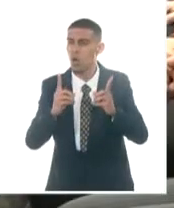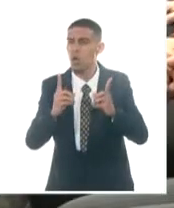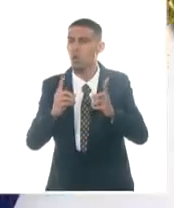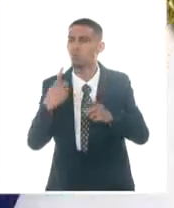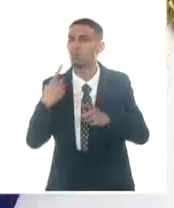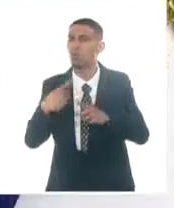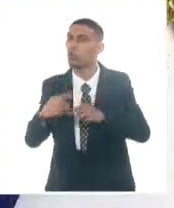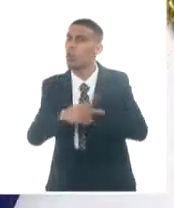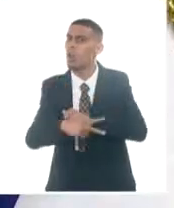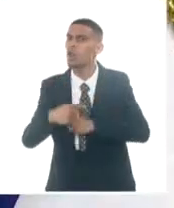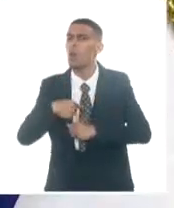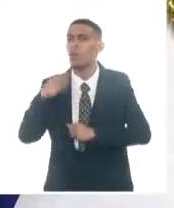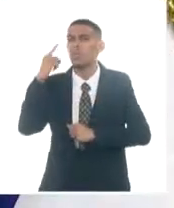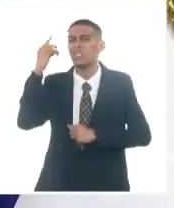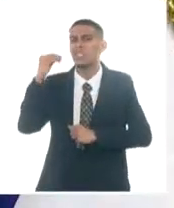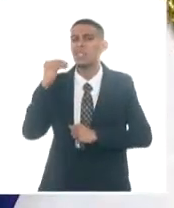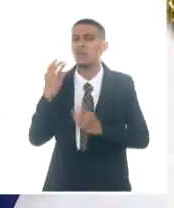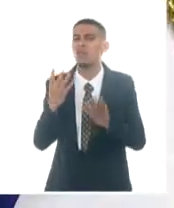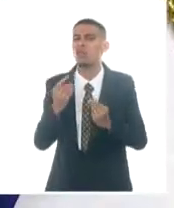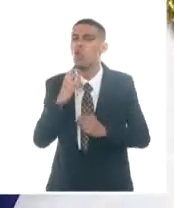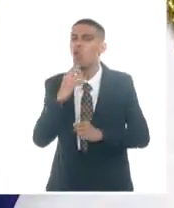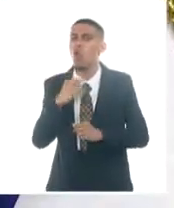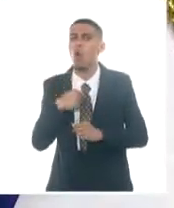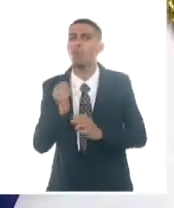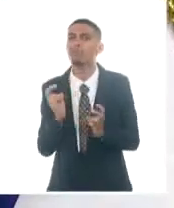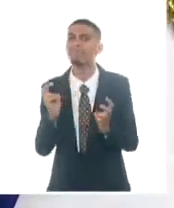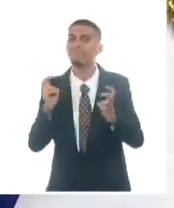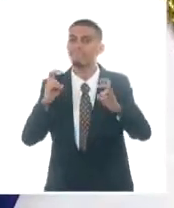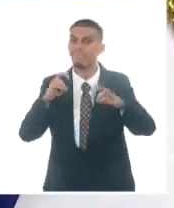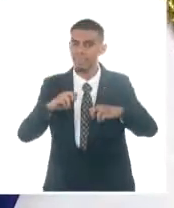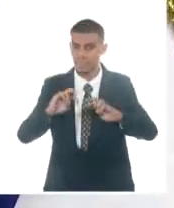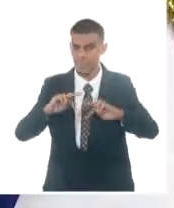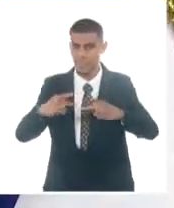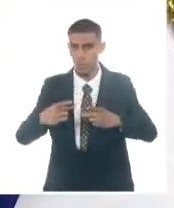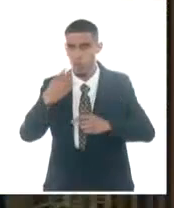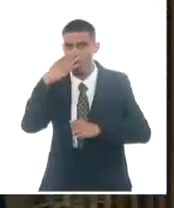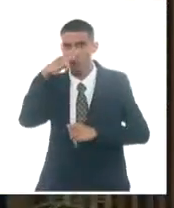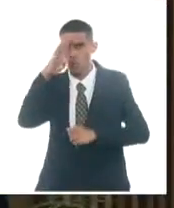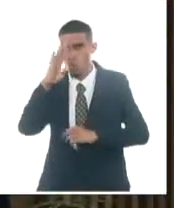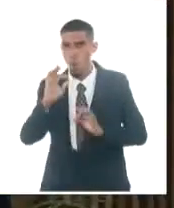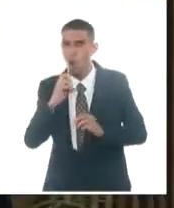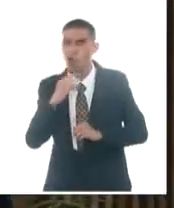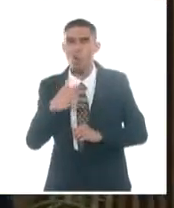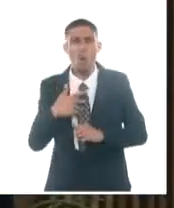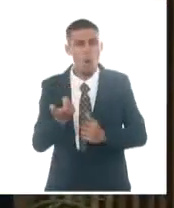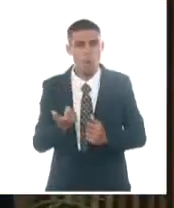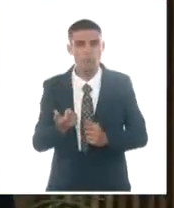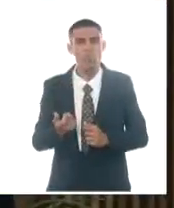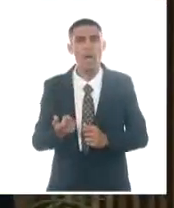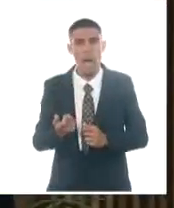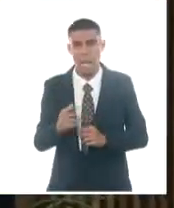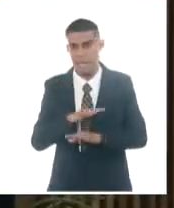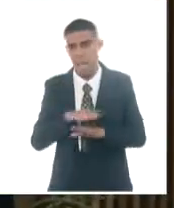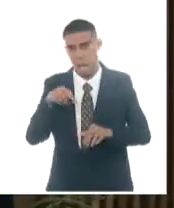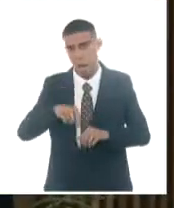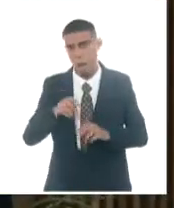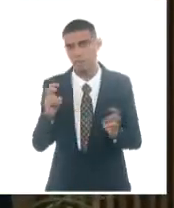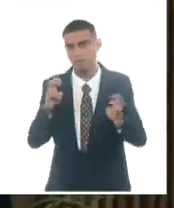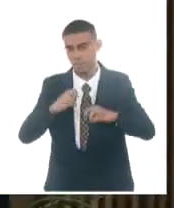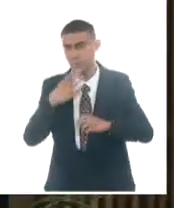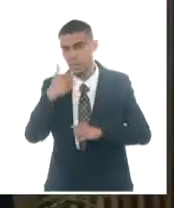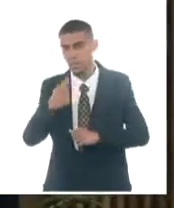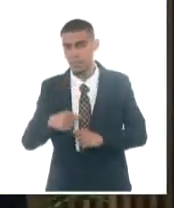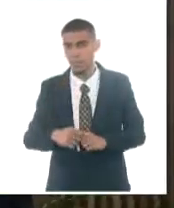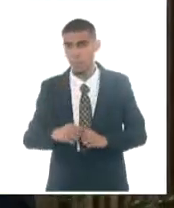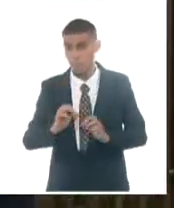pensé mucho en la manera en que yo podía retomar el mismo tipo de relaciones que existían con la antigua Yugoslavia. Por eso fue que